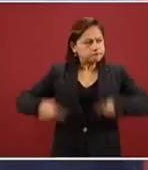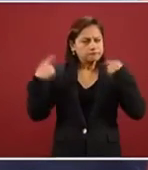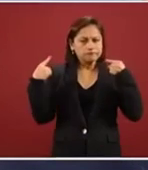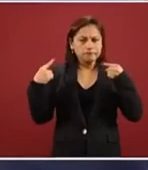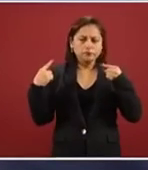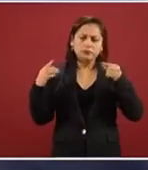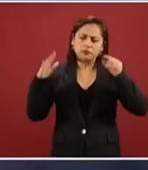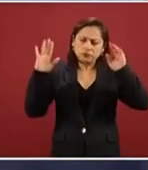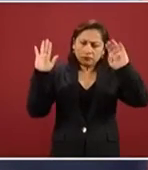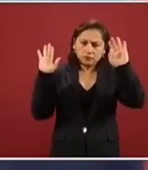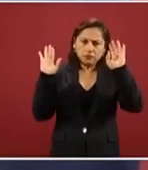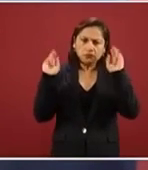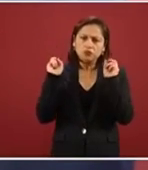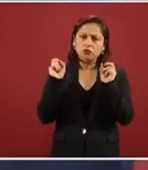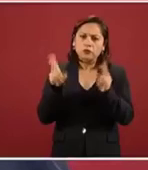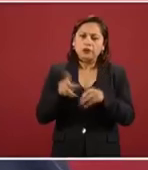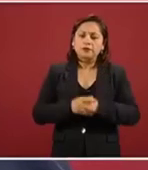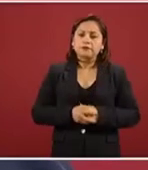si